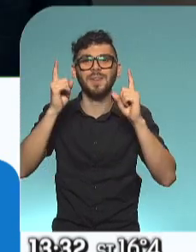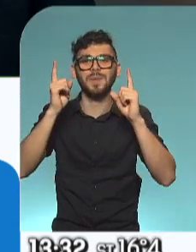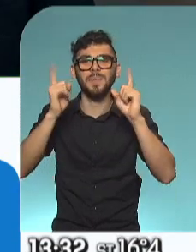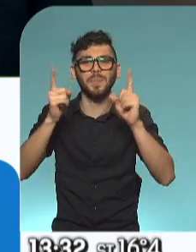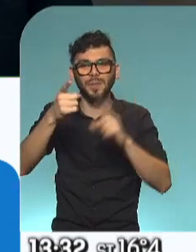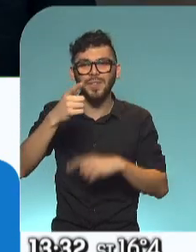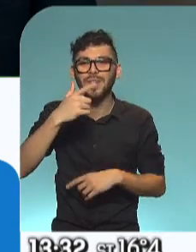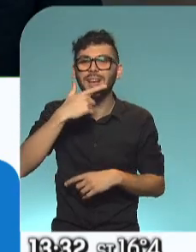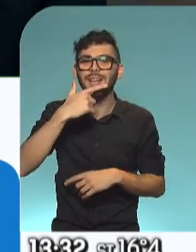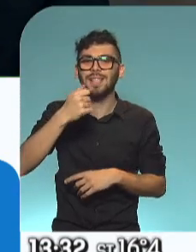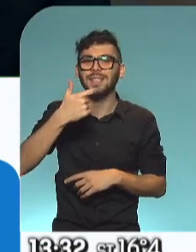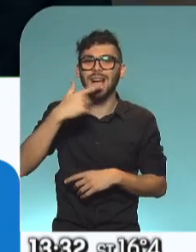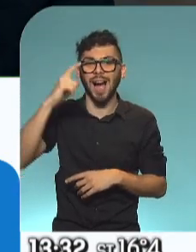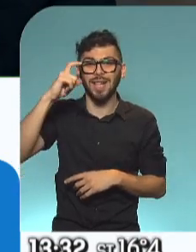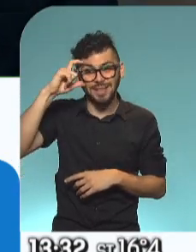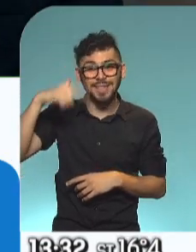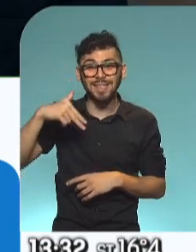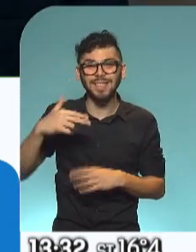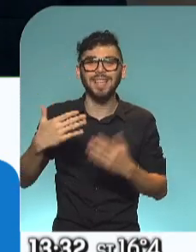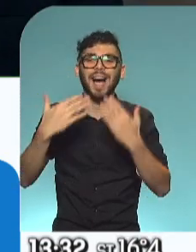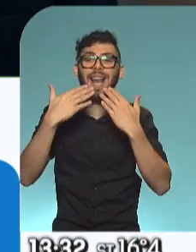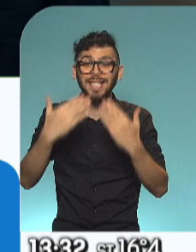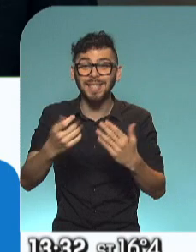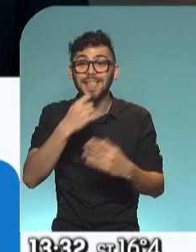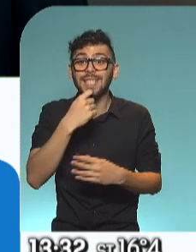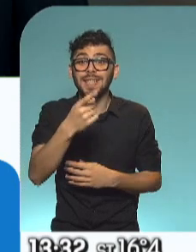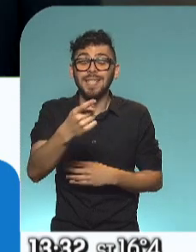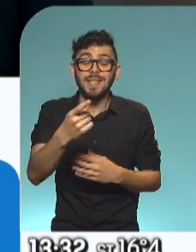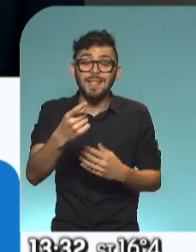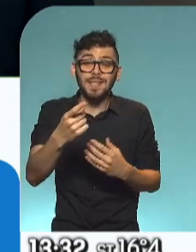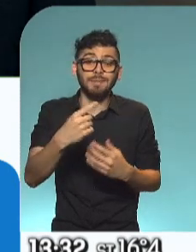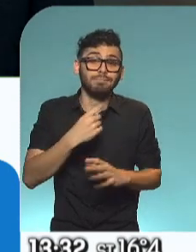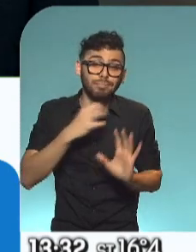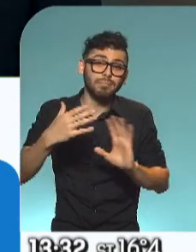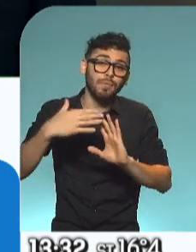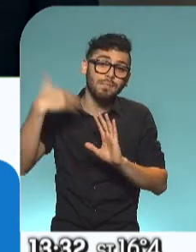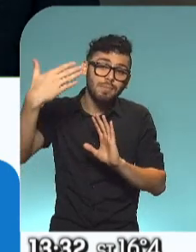esta comunicación con nosotros. Seguramente, si nos permite, la vamos a llamar en un tiempo para seguir